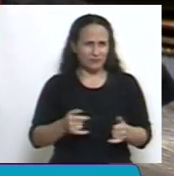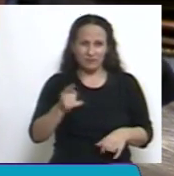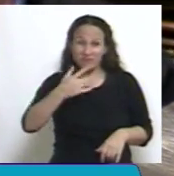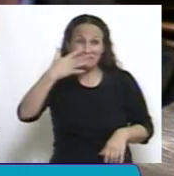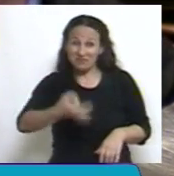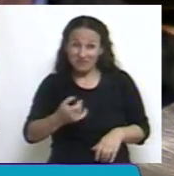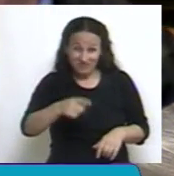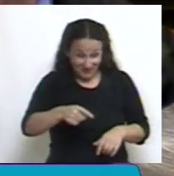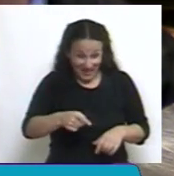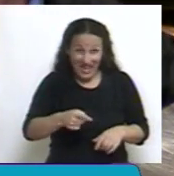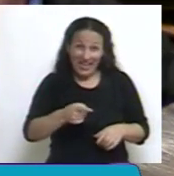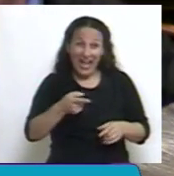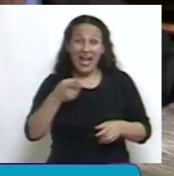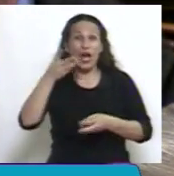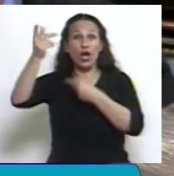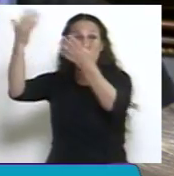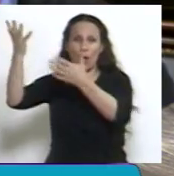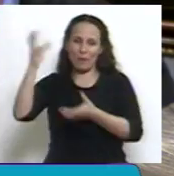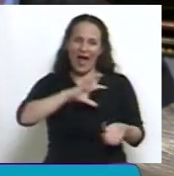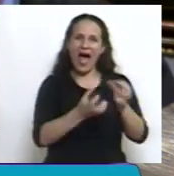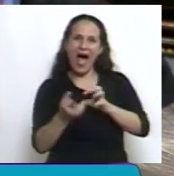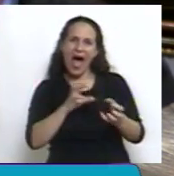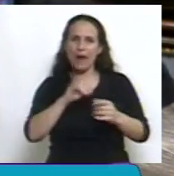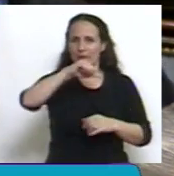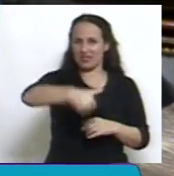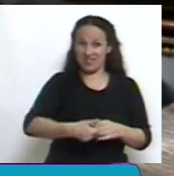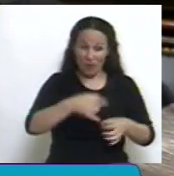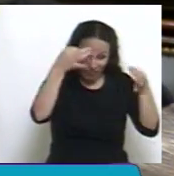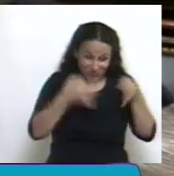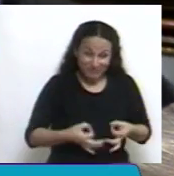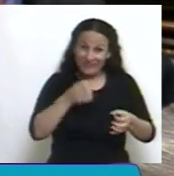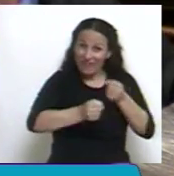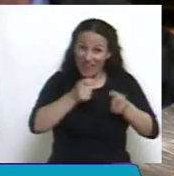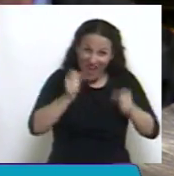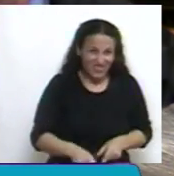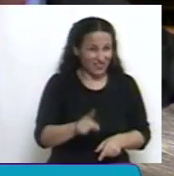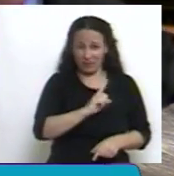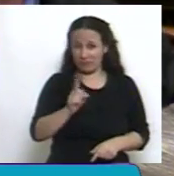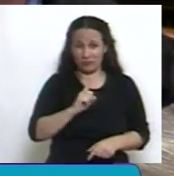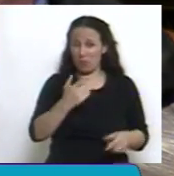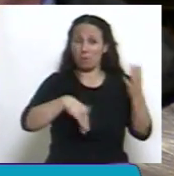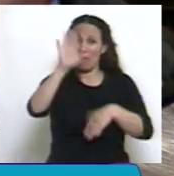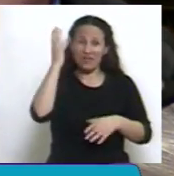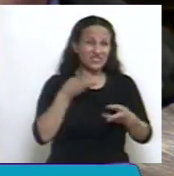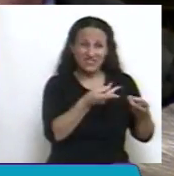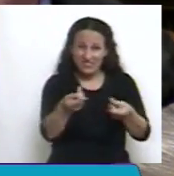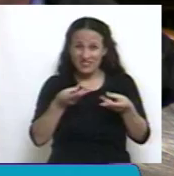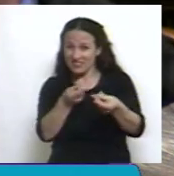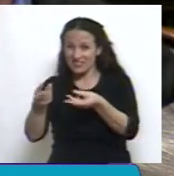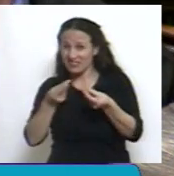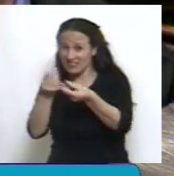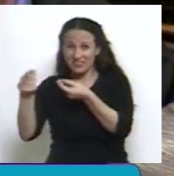ensamblador industrial, armaduría industrial, centrado solo en el consumo, escindiendo el consumo de